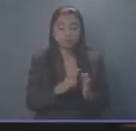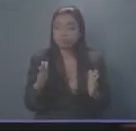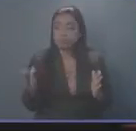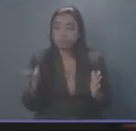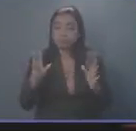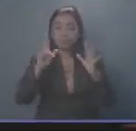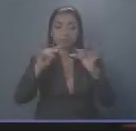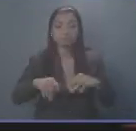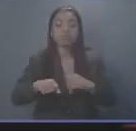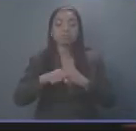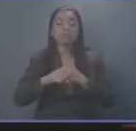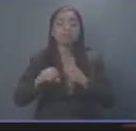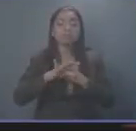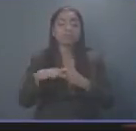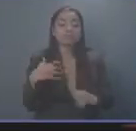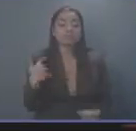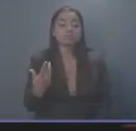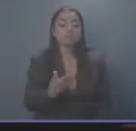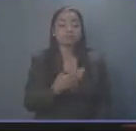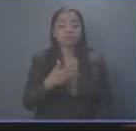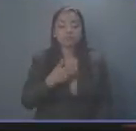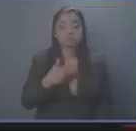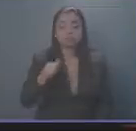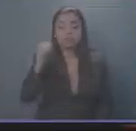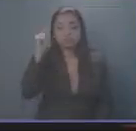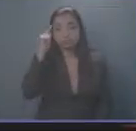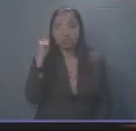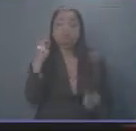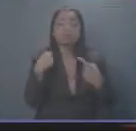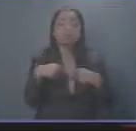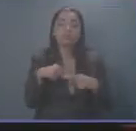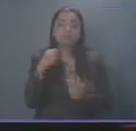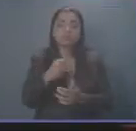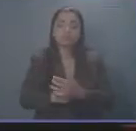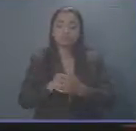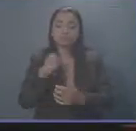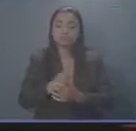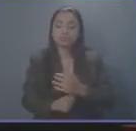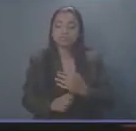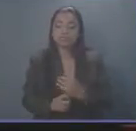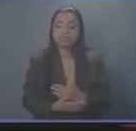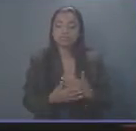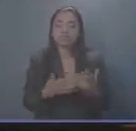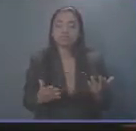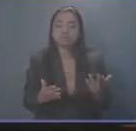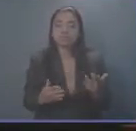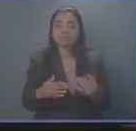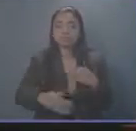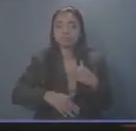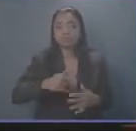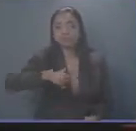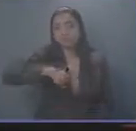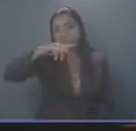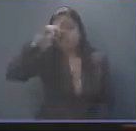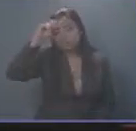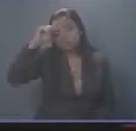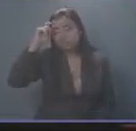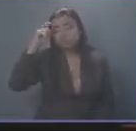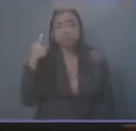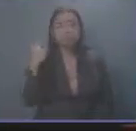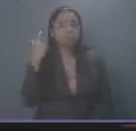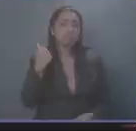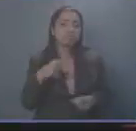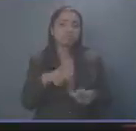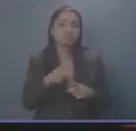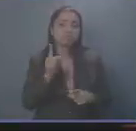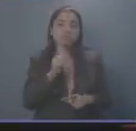pronunciamiento nuestra disposición de seguir acompañando esta lucha, de seguir acompañando el trabajo de nuestros compatriotas, no